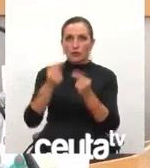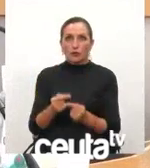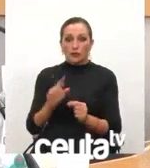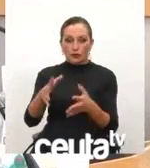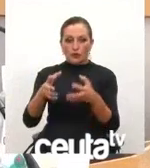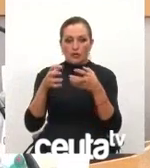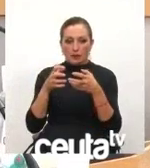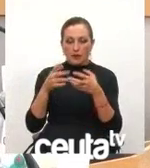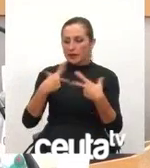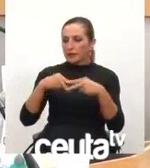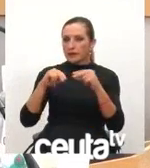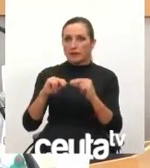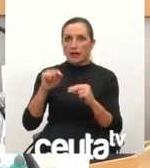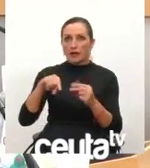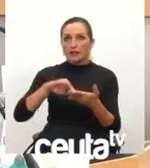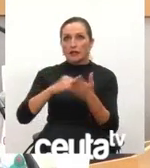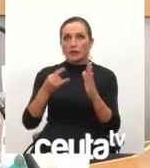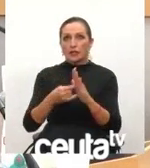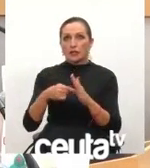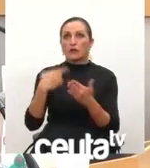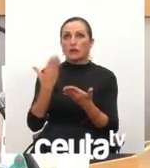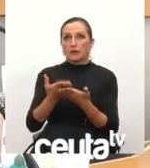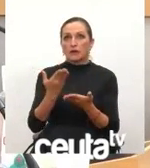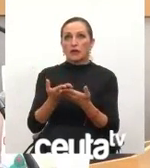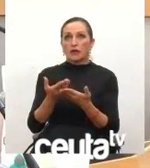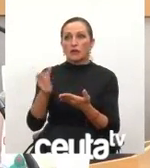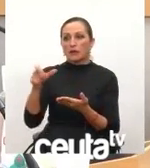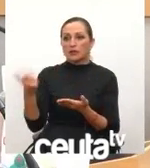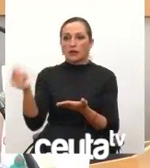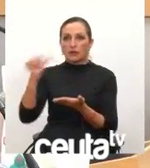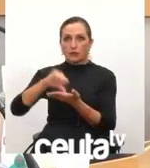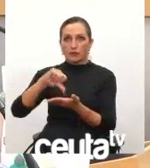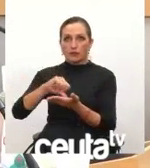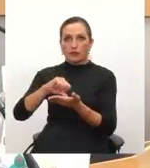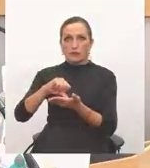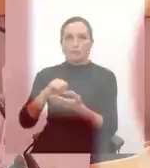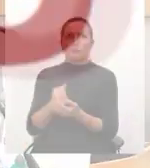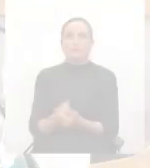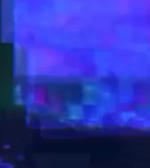se pueda realizar este proyecto tan demandado por los ciudadanos. Muchas gracias.